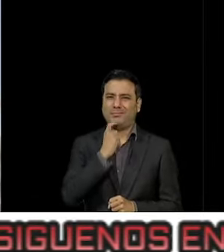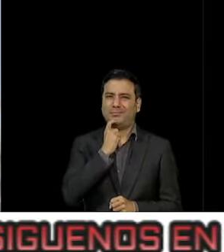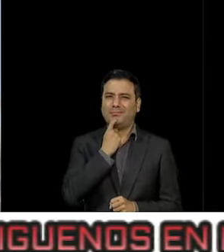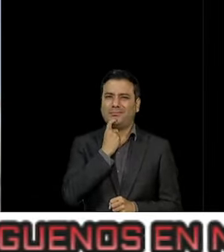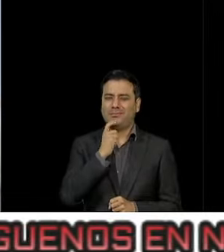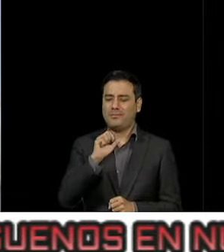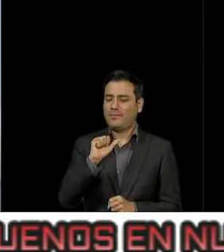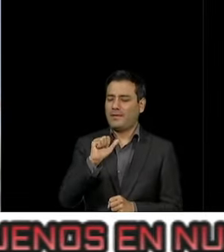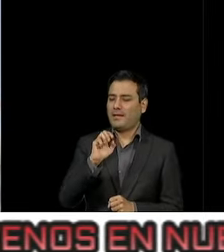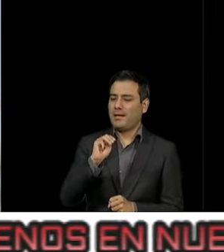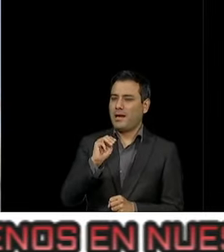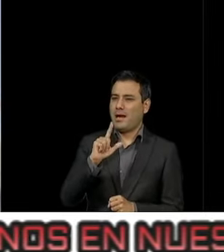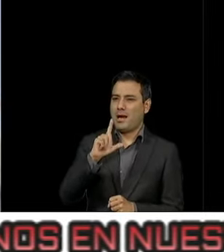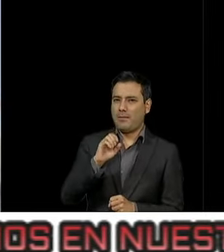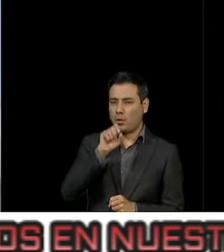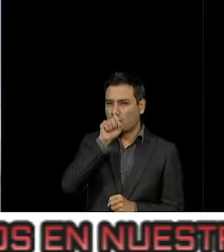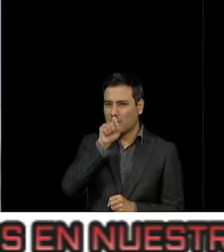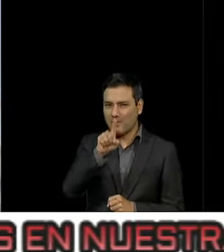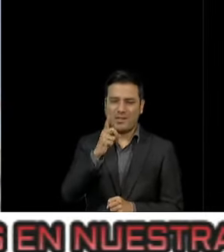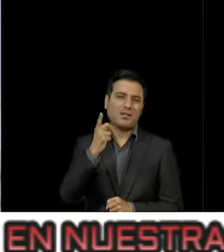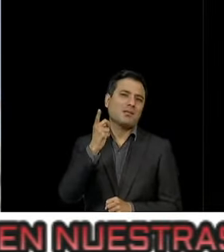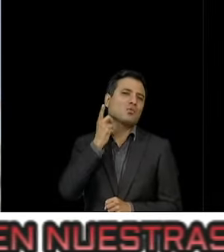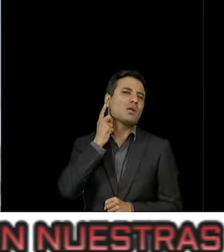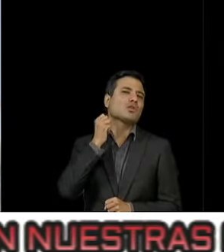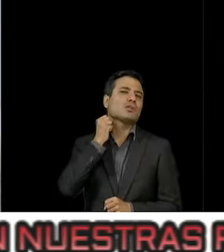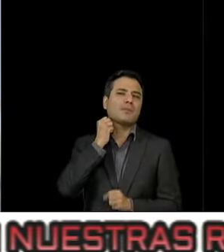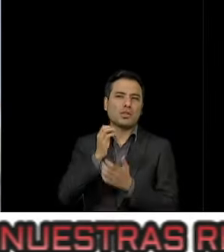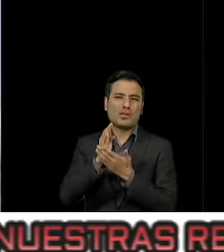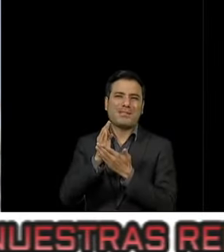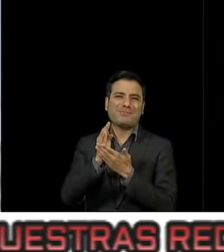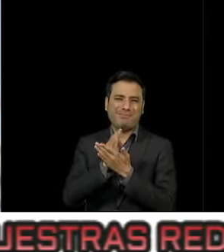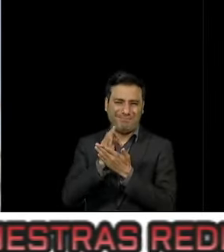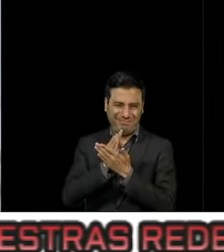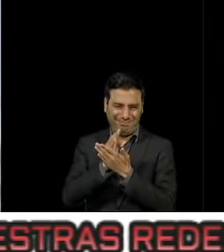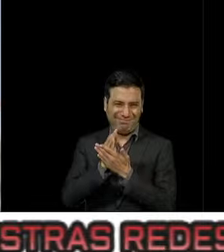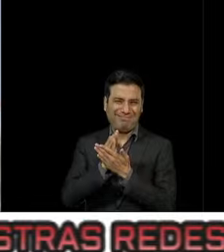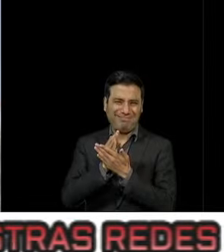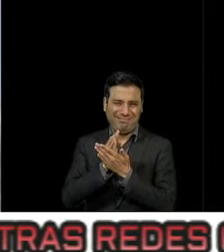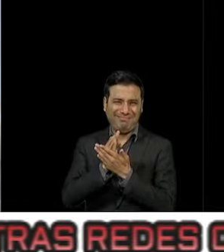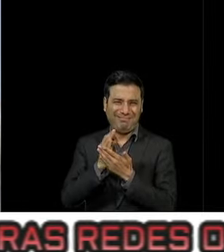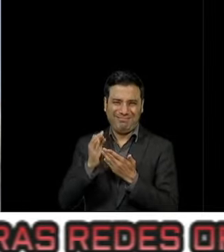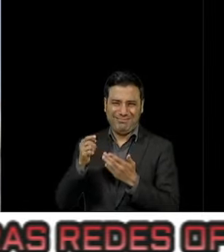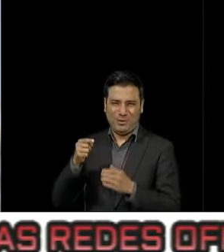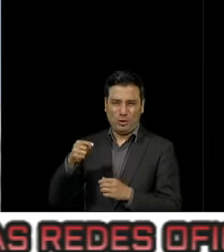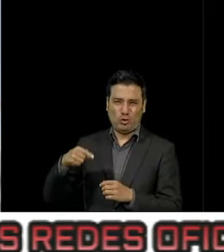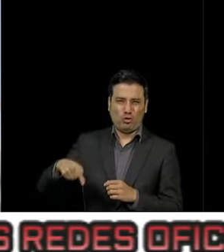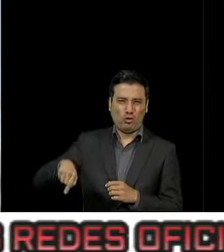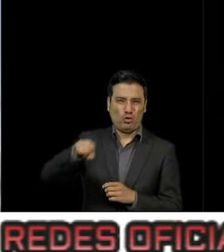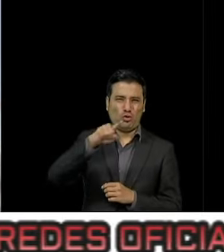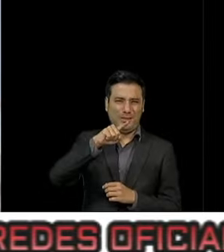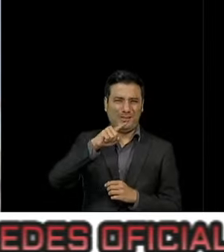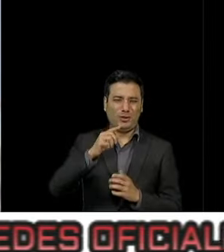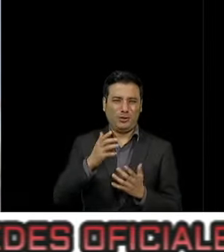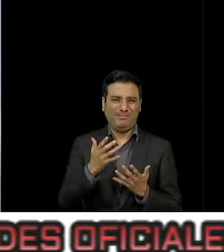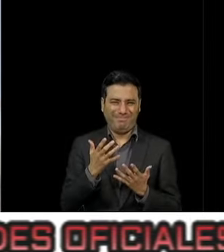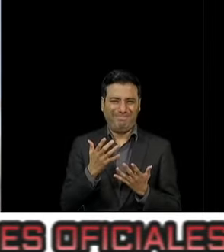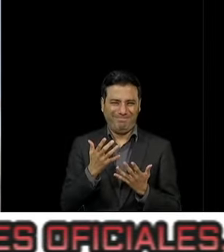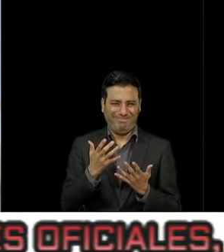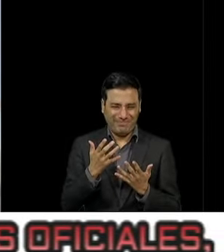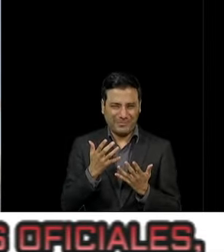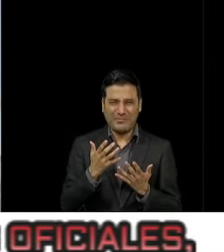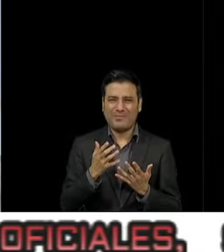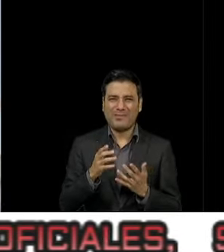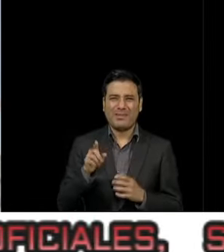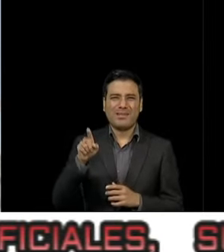por los diputados y los senadores de Morena, las y los diputados, las y los senadores de Morena, a través de este tipo